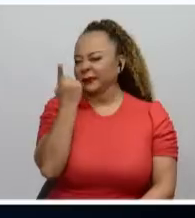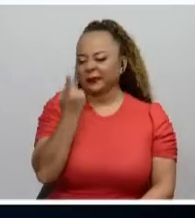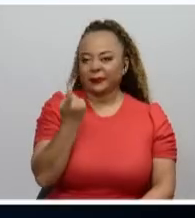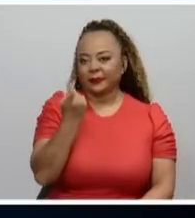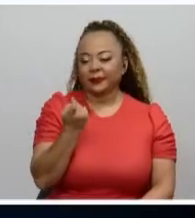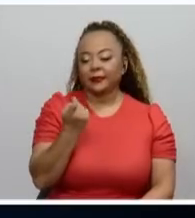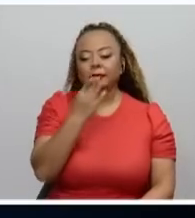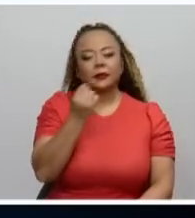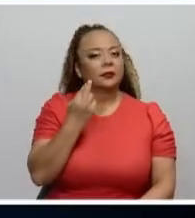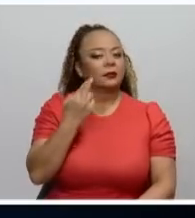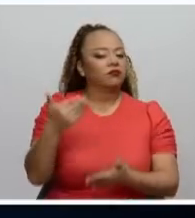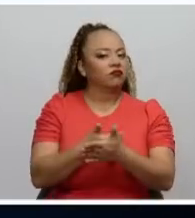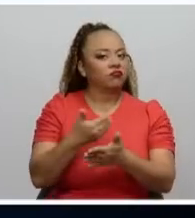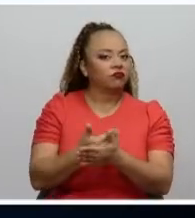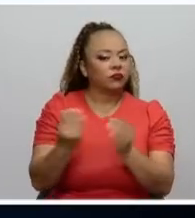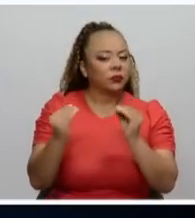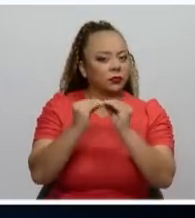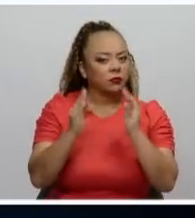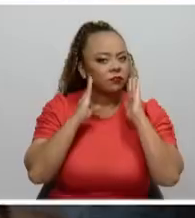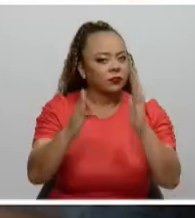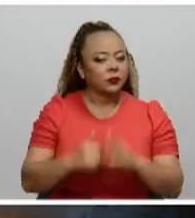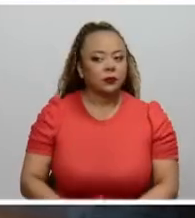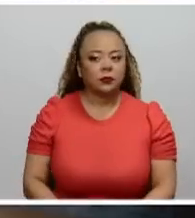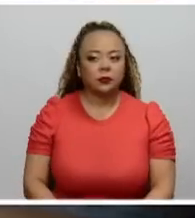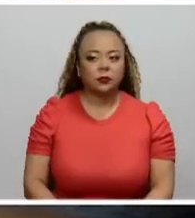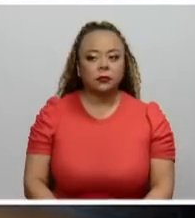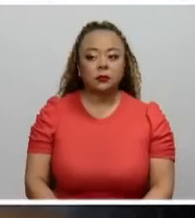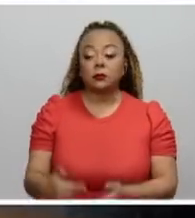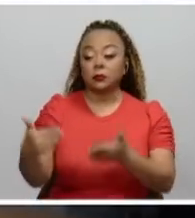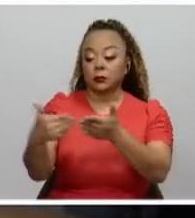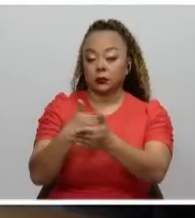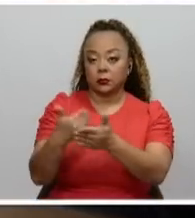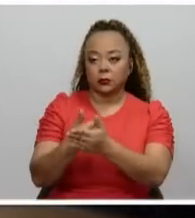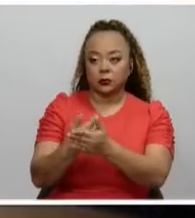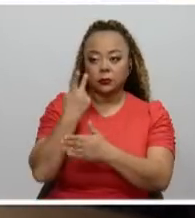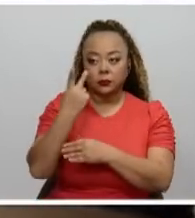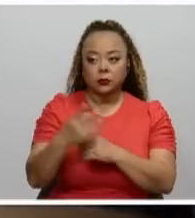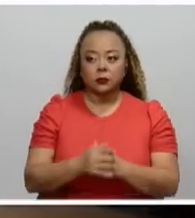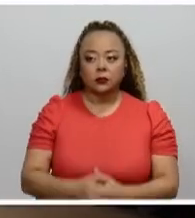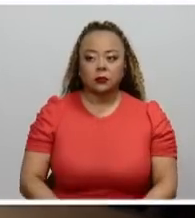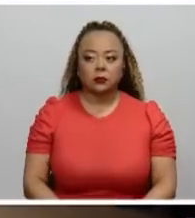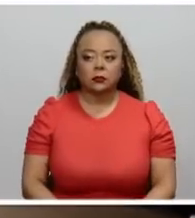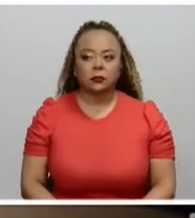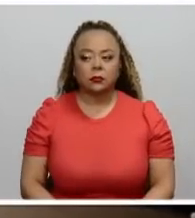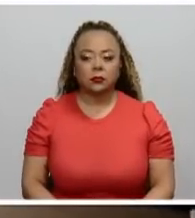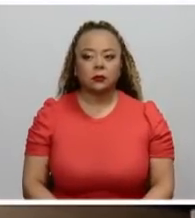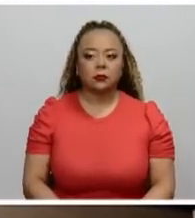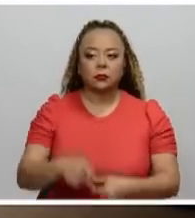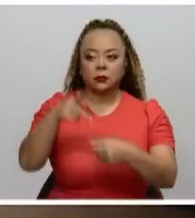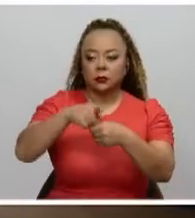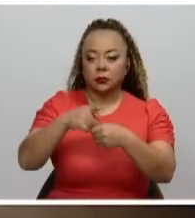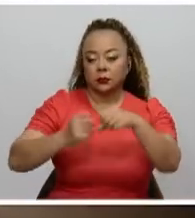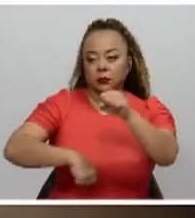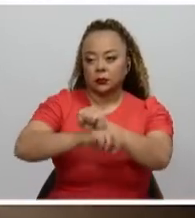y cuáles son las novedades más llamativas bueno la gran novedad vamos a ver de los que participan en el fútbol nacional